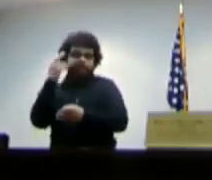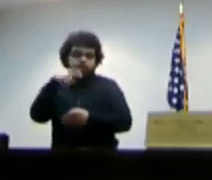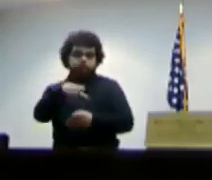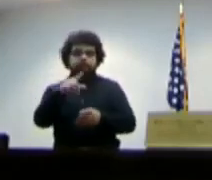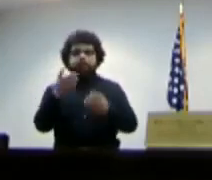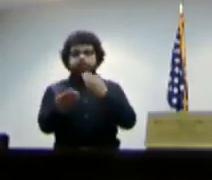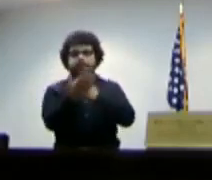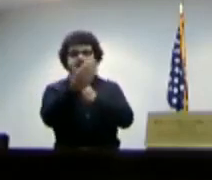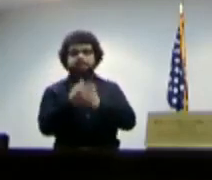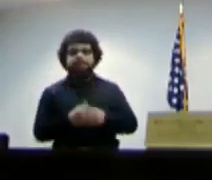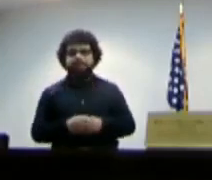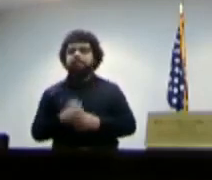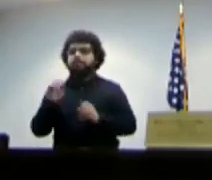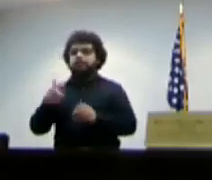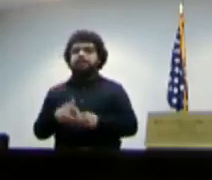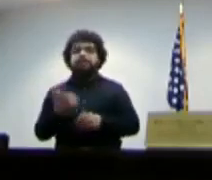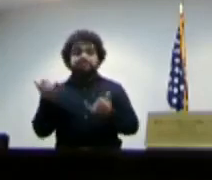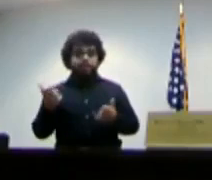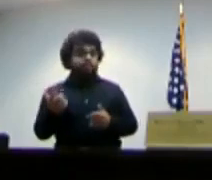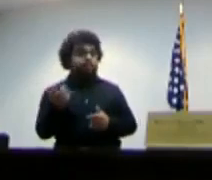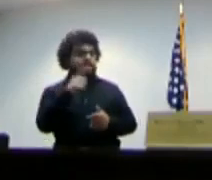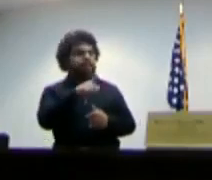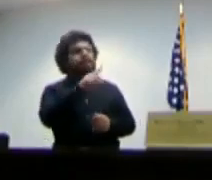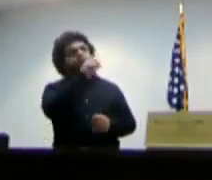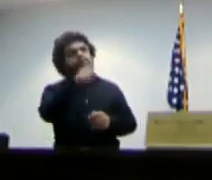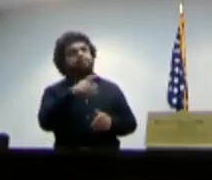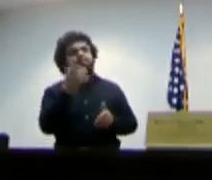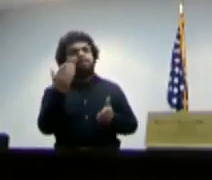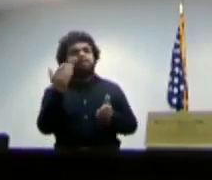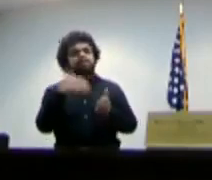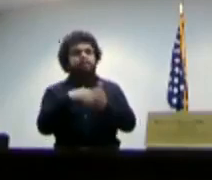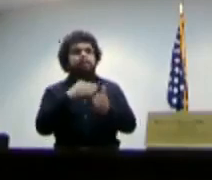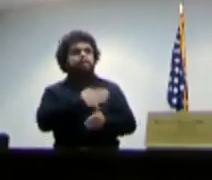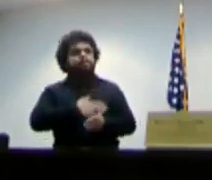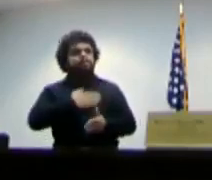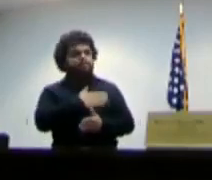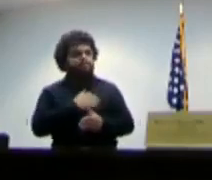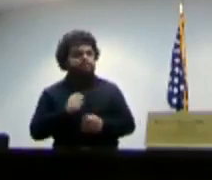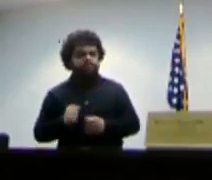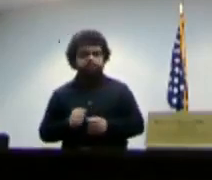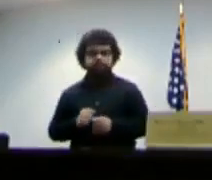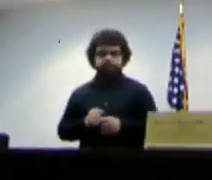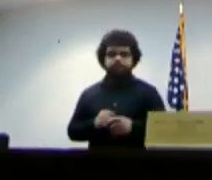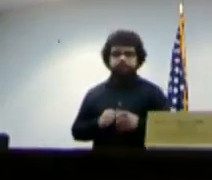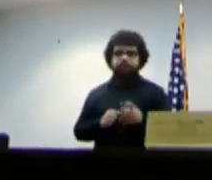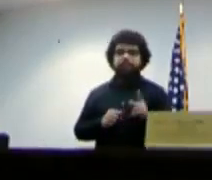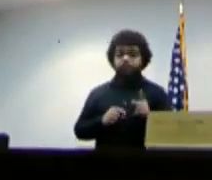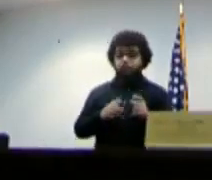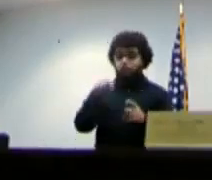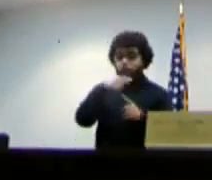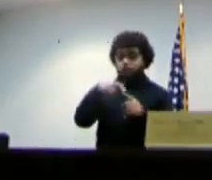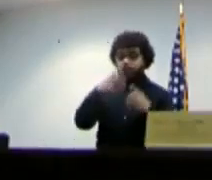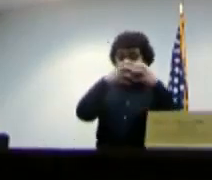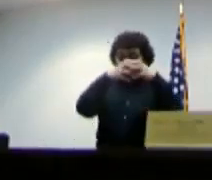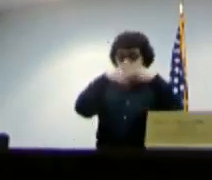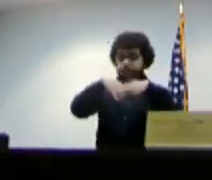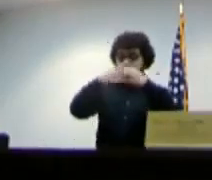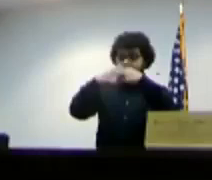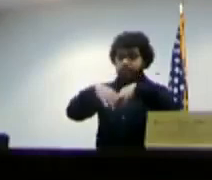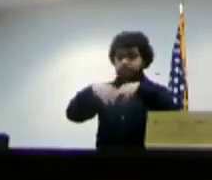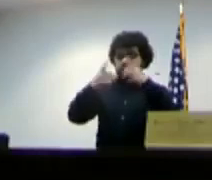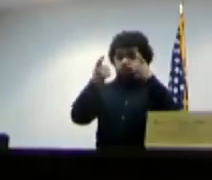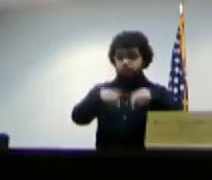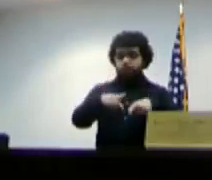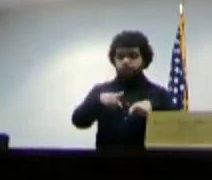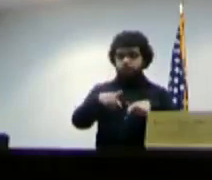Entonces, ahora sí voy a su pregunta. ¿Me la puedes repetir? Sí, en ese momento en que ocurren esas averías, ¿hubo alguna otra